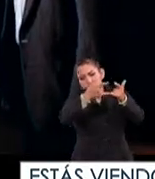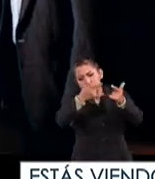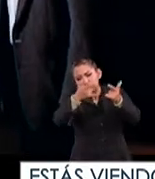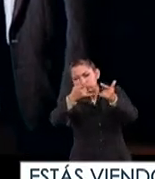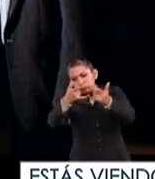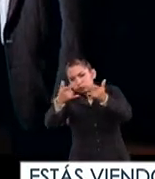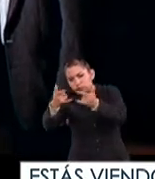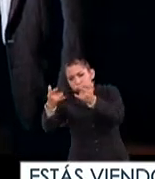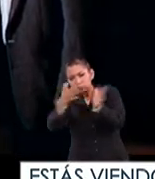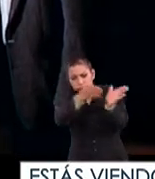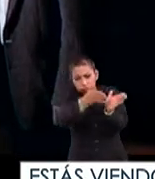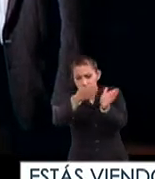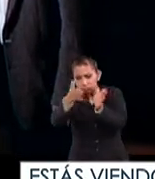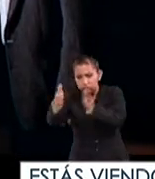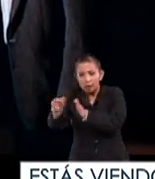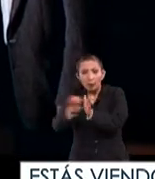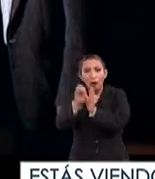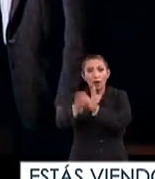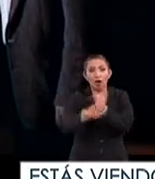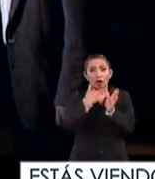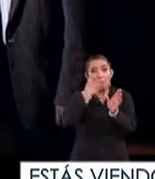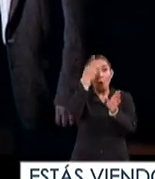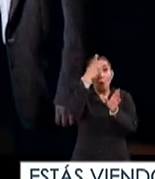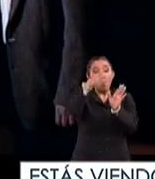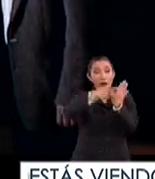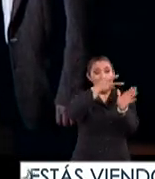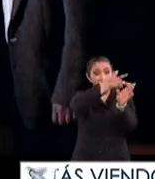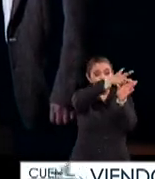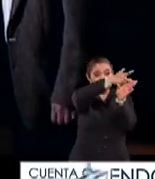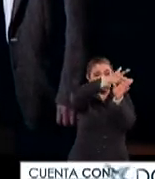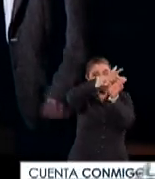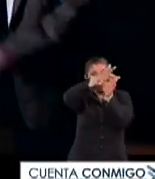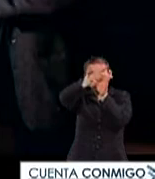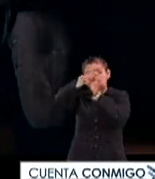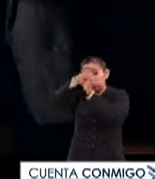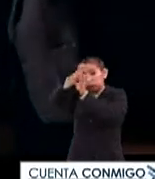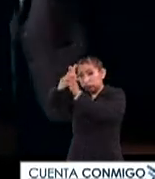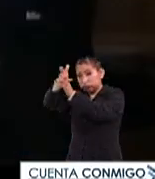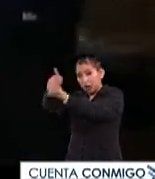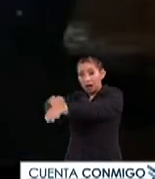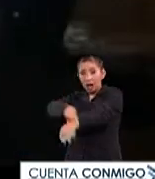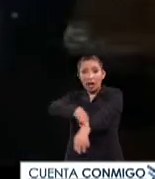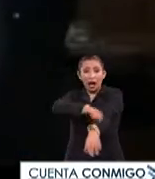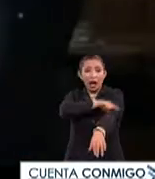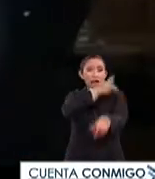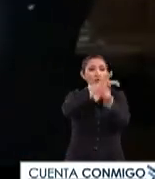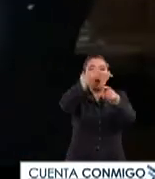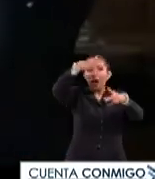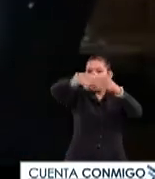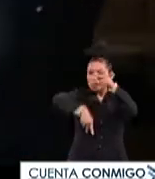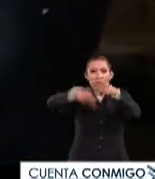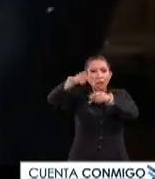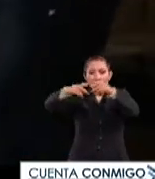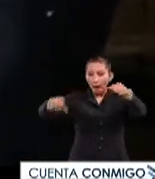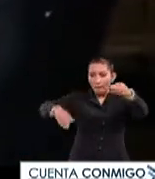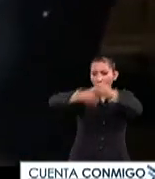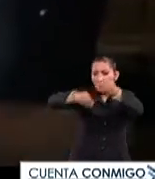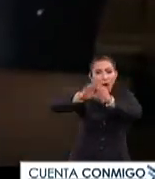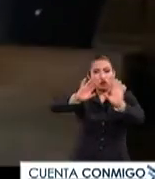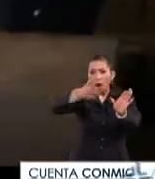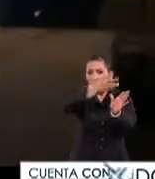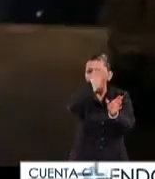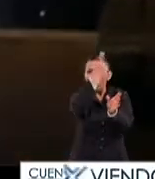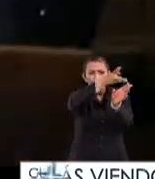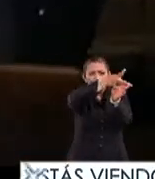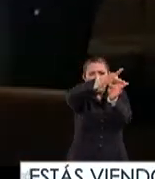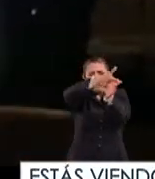Son estas películas que es todo grabado en una sola secuencia. Es una larga secuencia. No cortas y pegas, sino que toda la